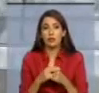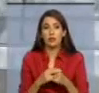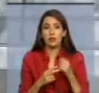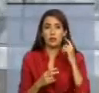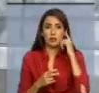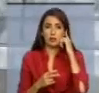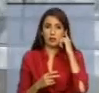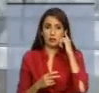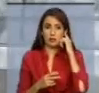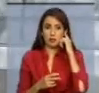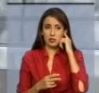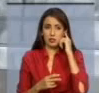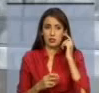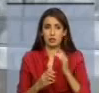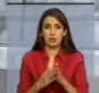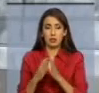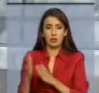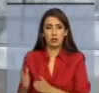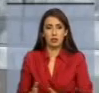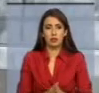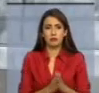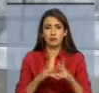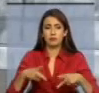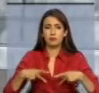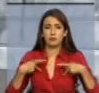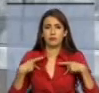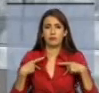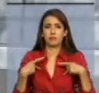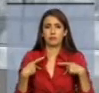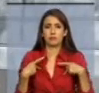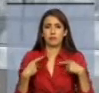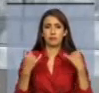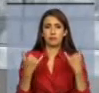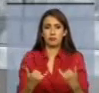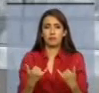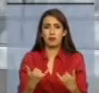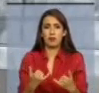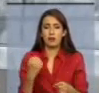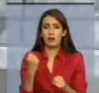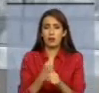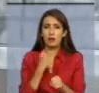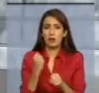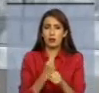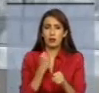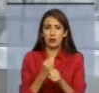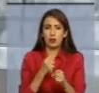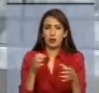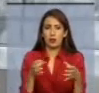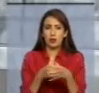lápidas, yo trabajo siempre con amor y trabajo,